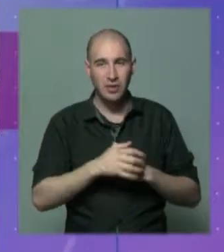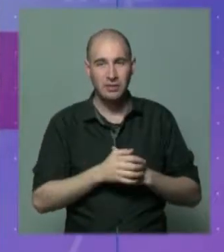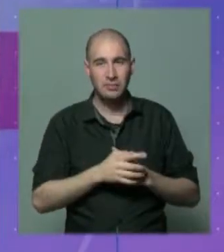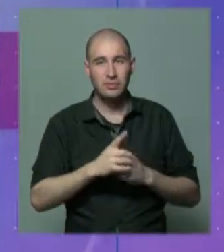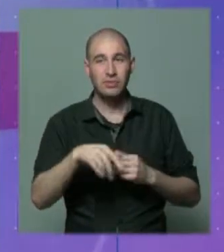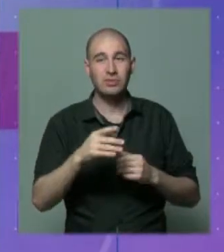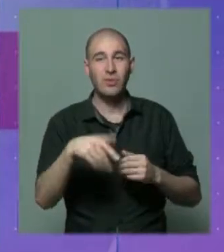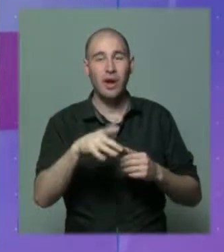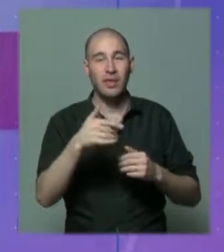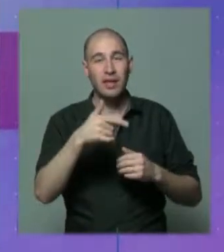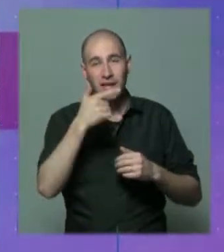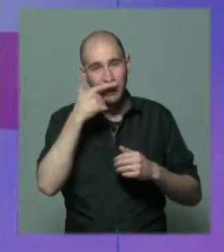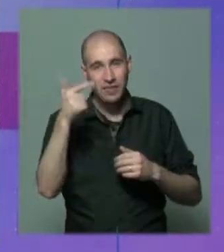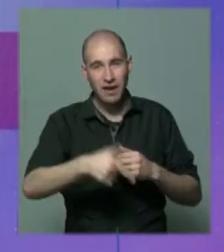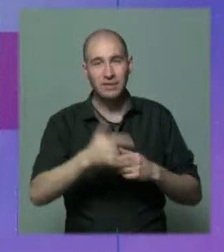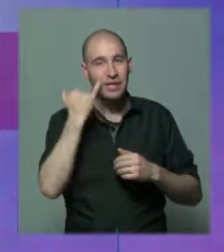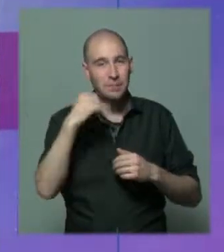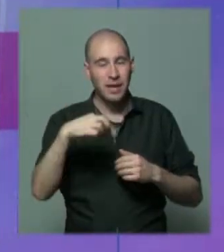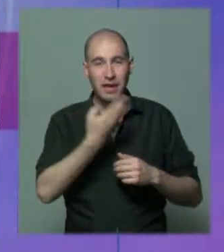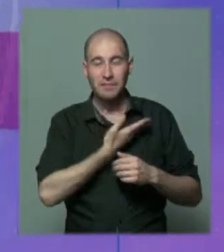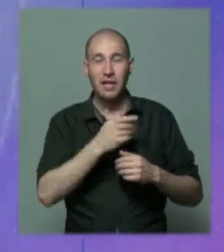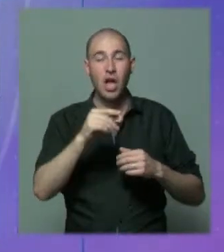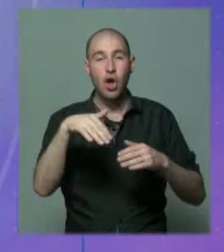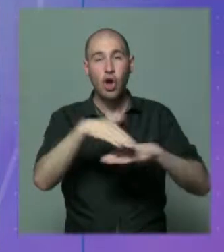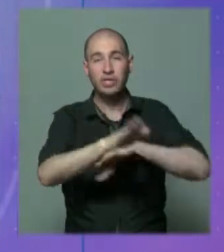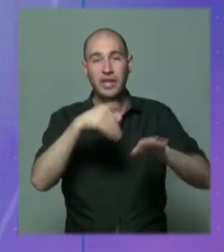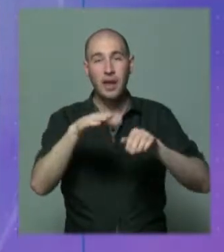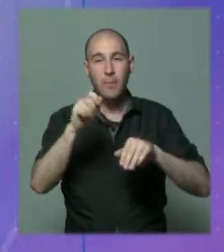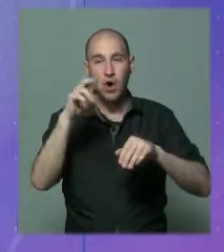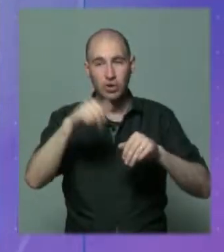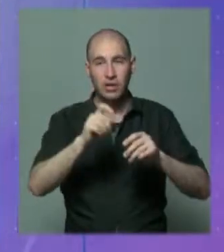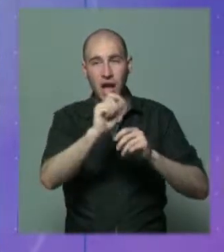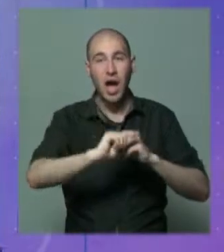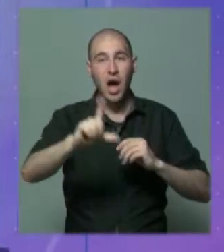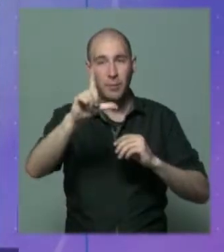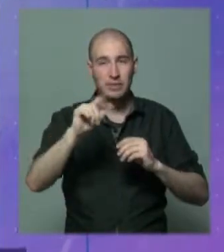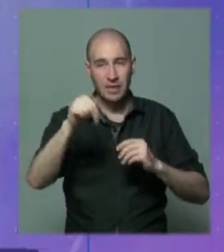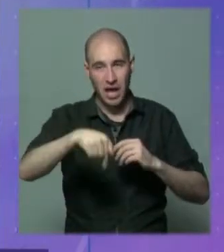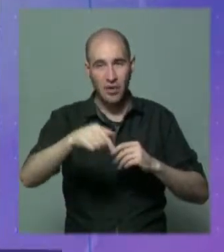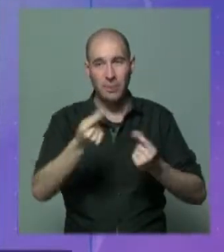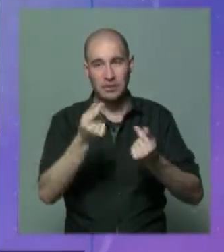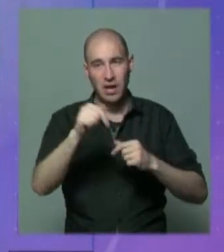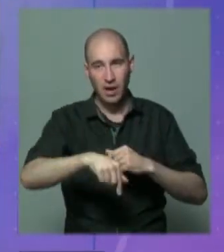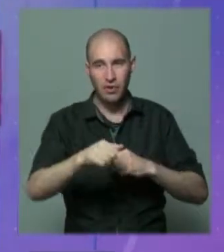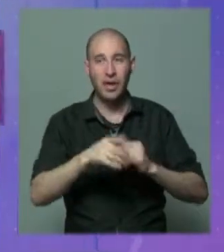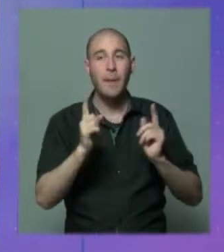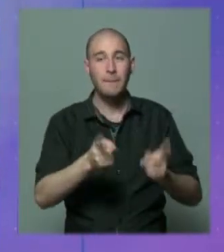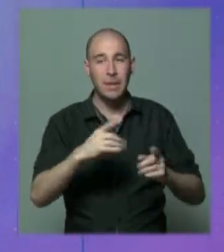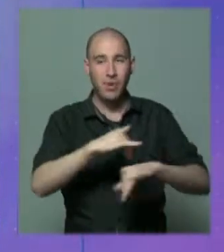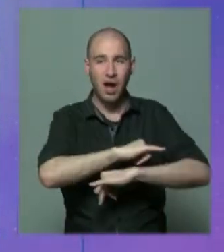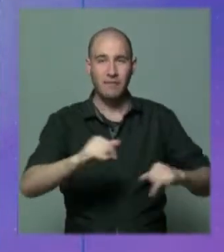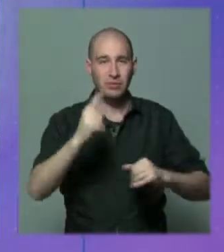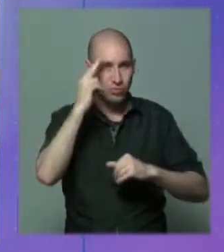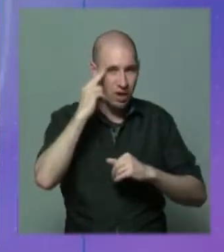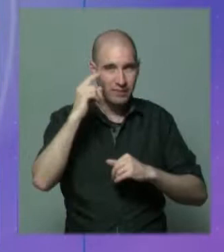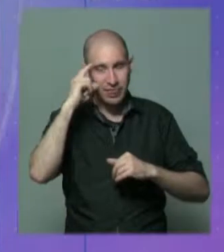estamos, en esta estación de servicio YPF en Costanera y Morón, se están actualizando justamente ahora los precios, tal cual se había anunciado, entre un